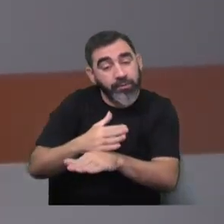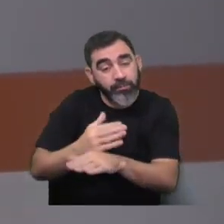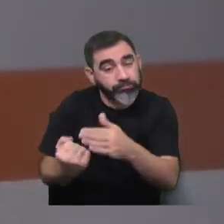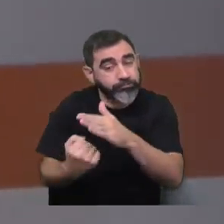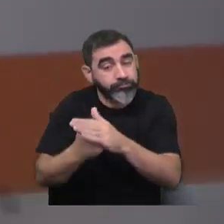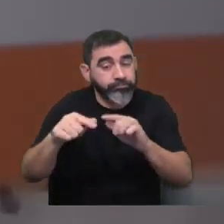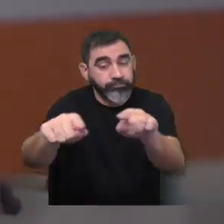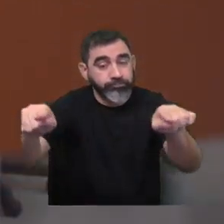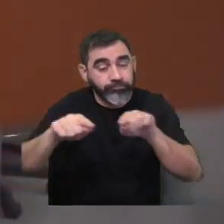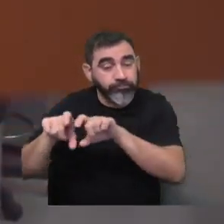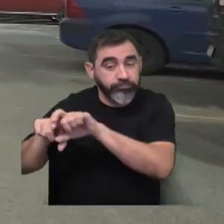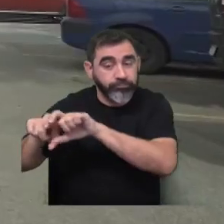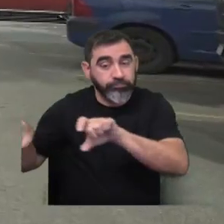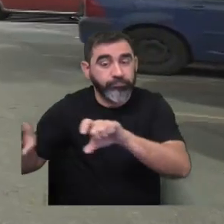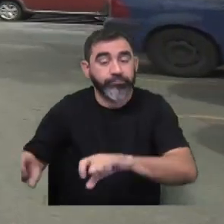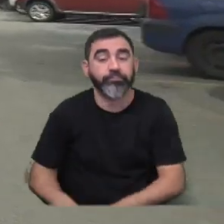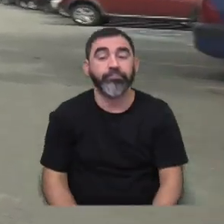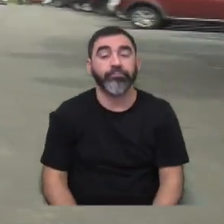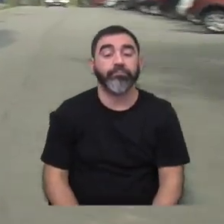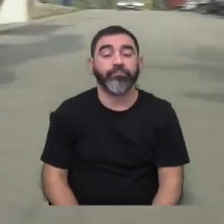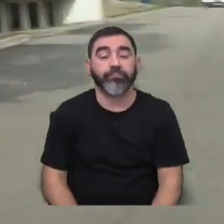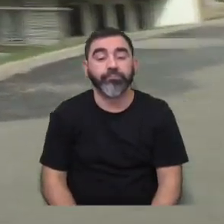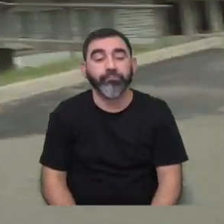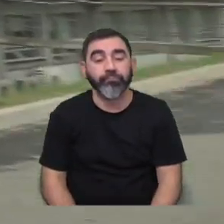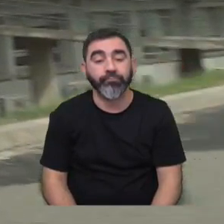sala en la dirección que vemos en pantalla.